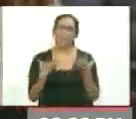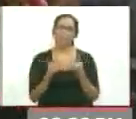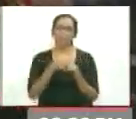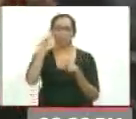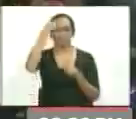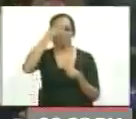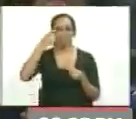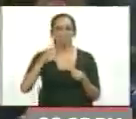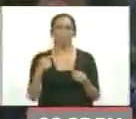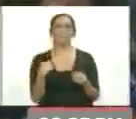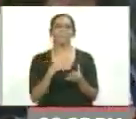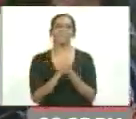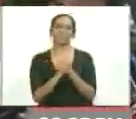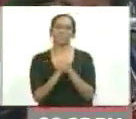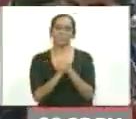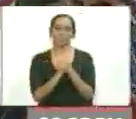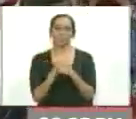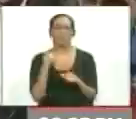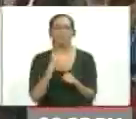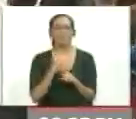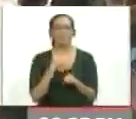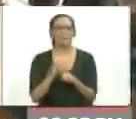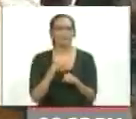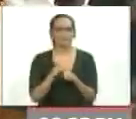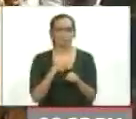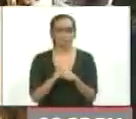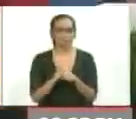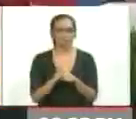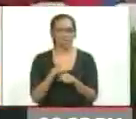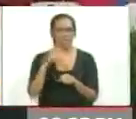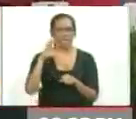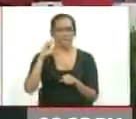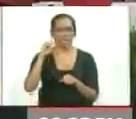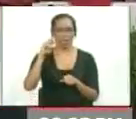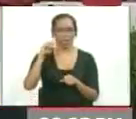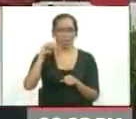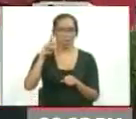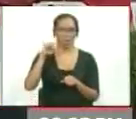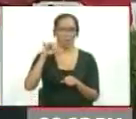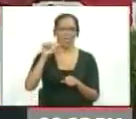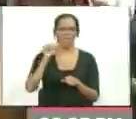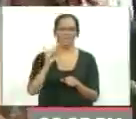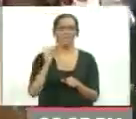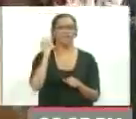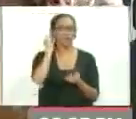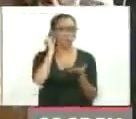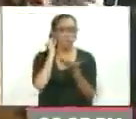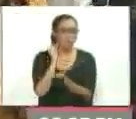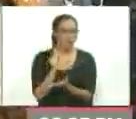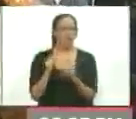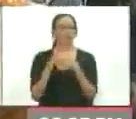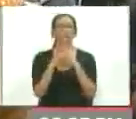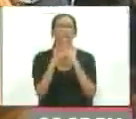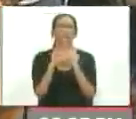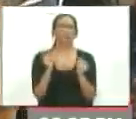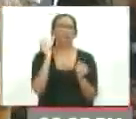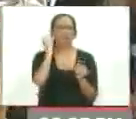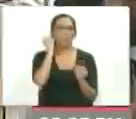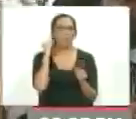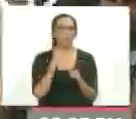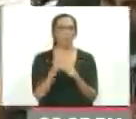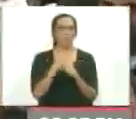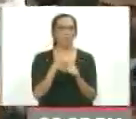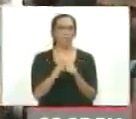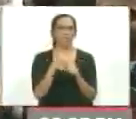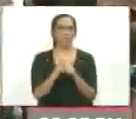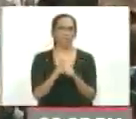eso mi solidaridad con los trabajadores y las trabajadoras de Conviasa, con Dubrasca y con Nubrasca, con todas las mujeres trabajadoras y